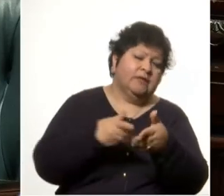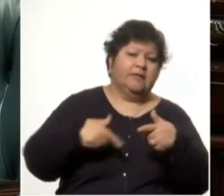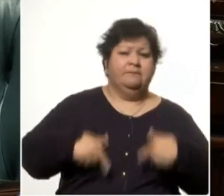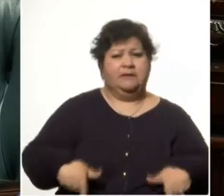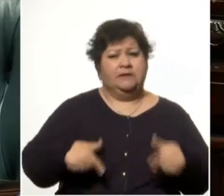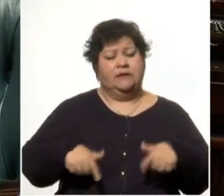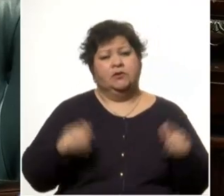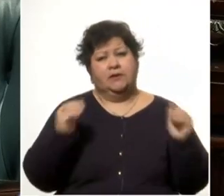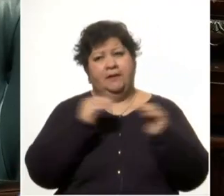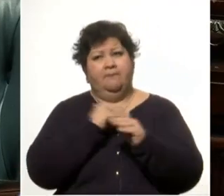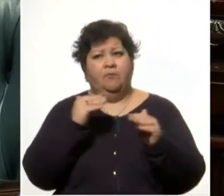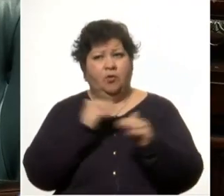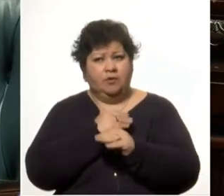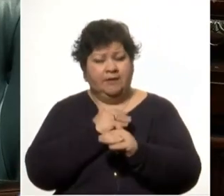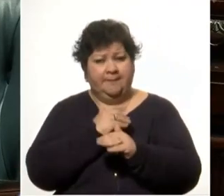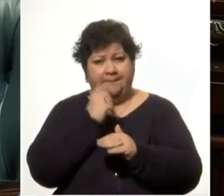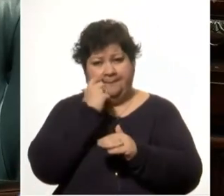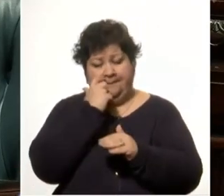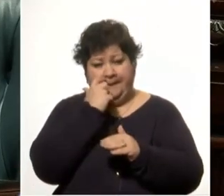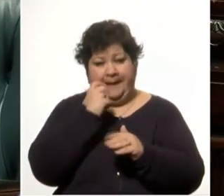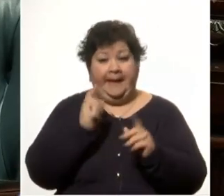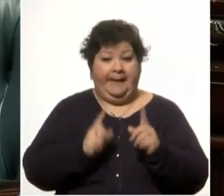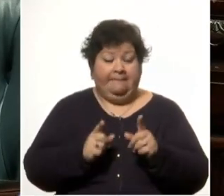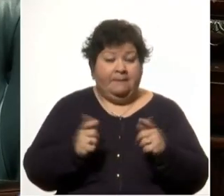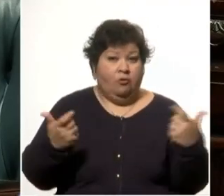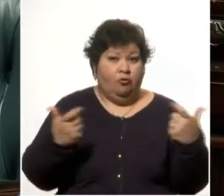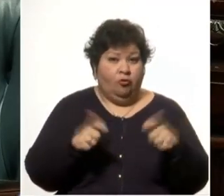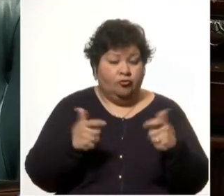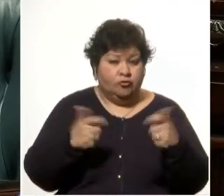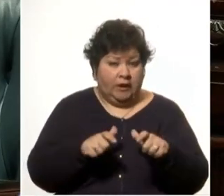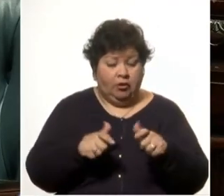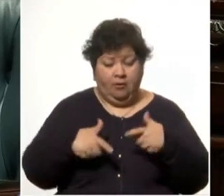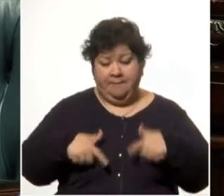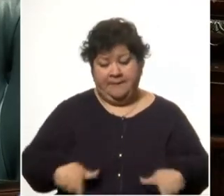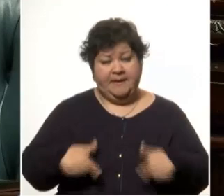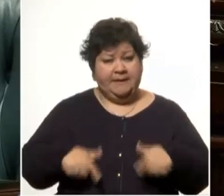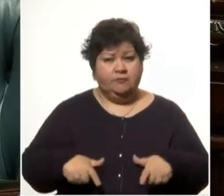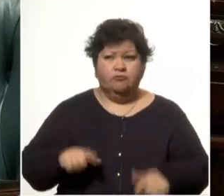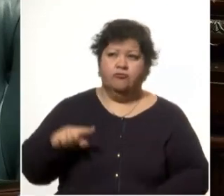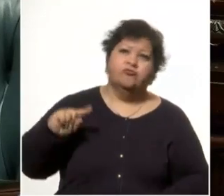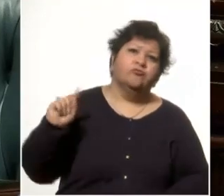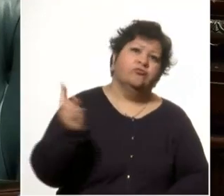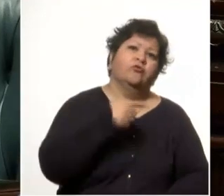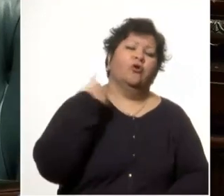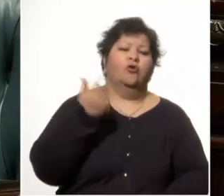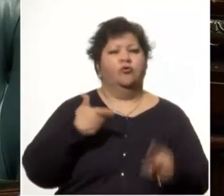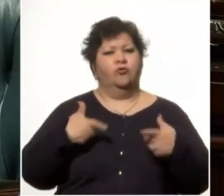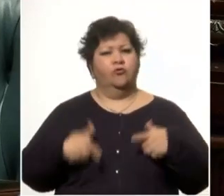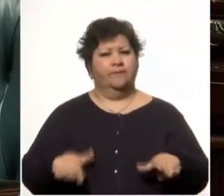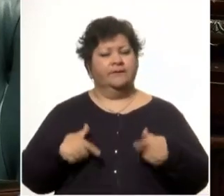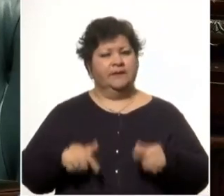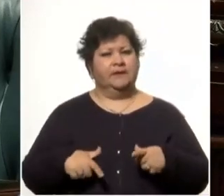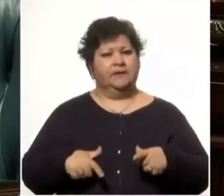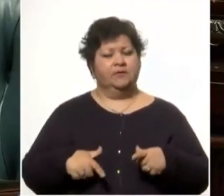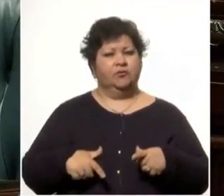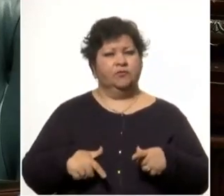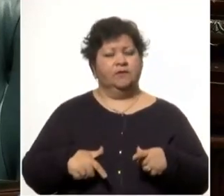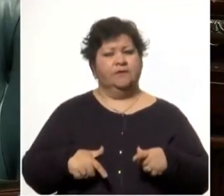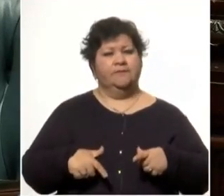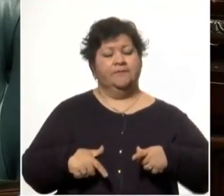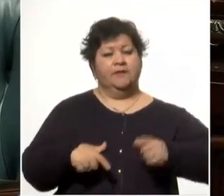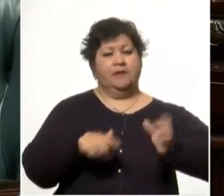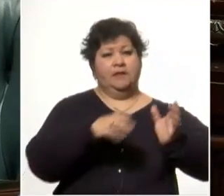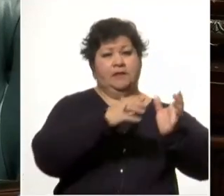Transporte. El Consejo de Ministros, todos los ministros y las ministras de los partidos de